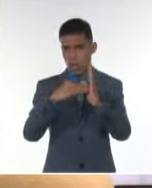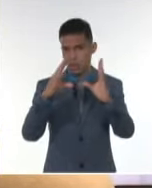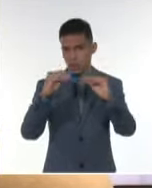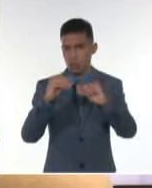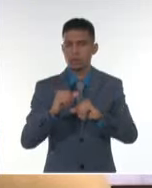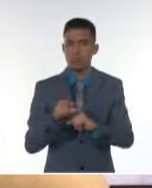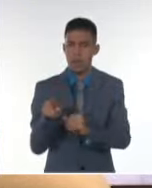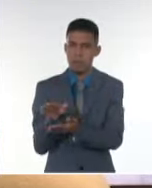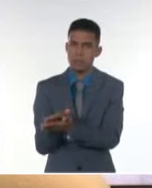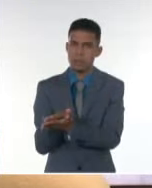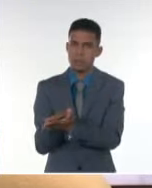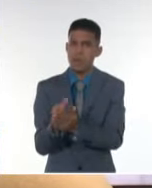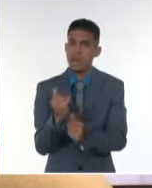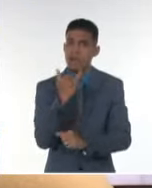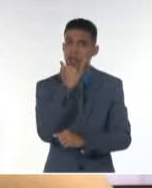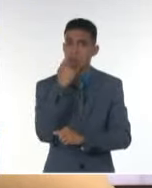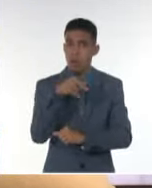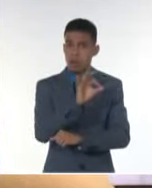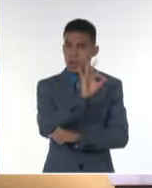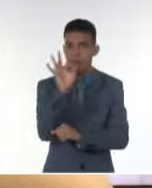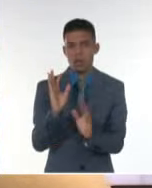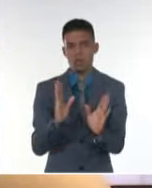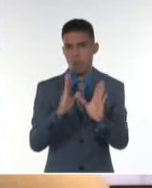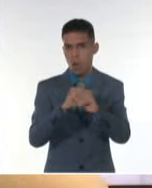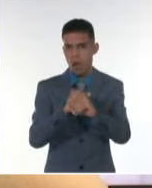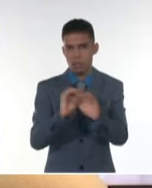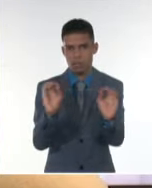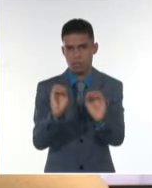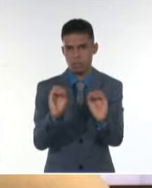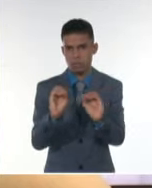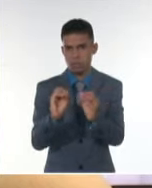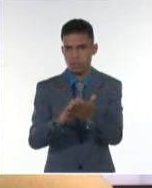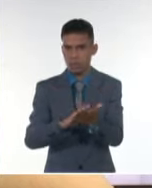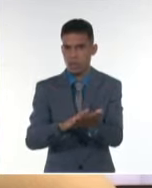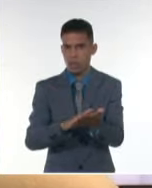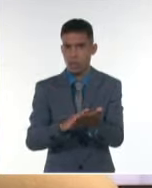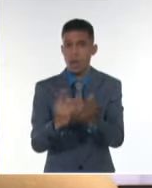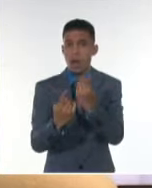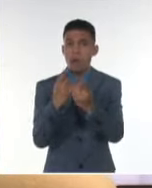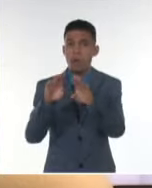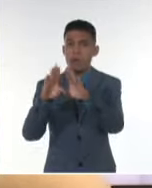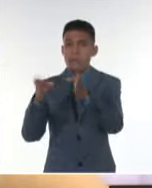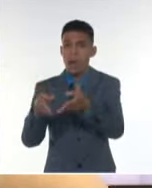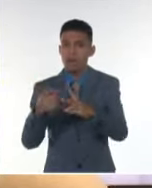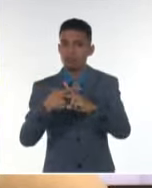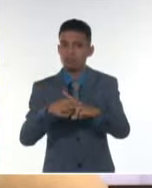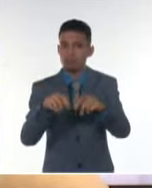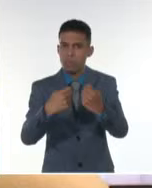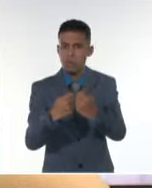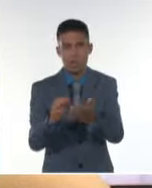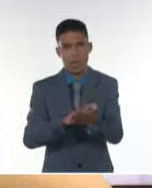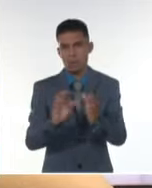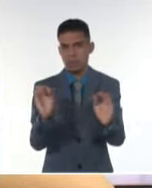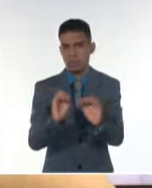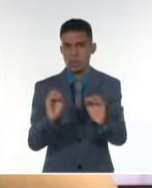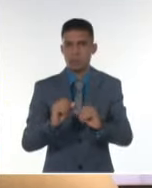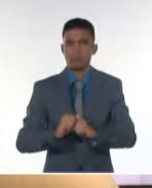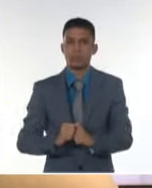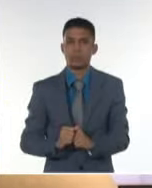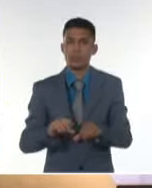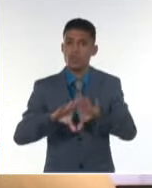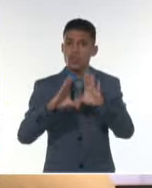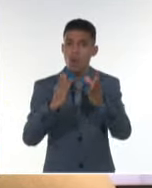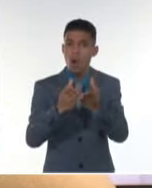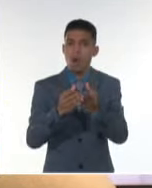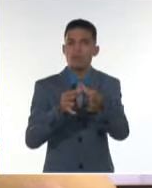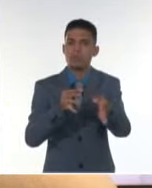tener afectación durante todo el día. No tenemos unidades en este momento que están en avería y tenemos las unidades que están en